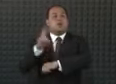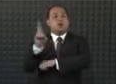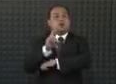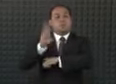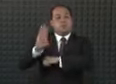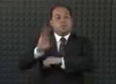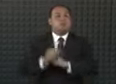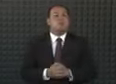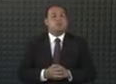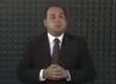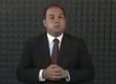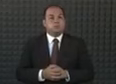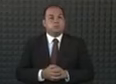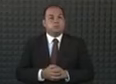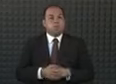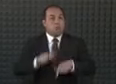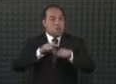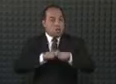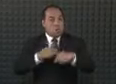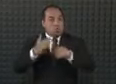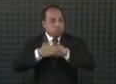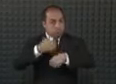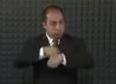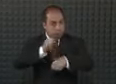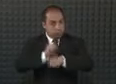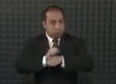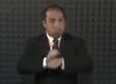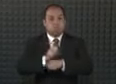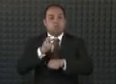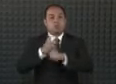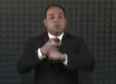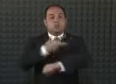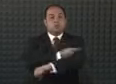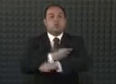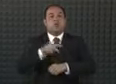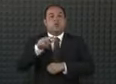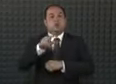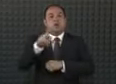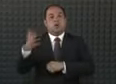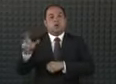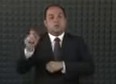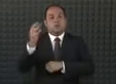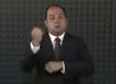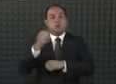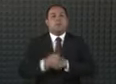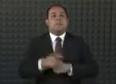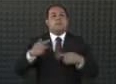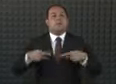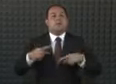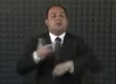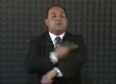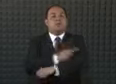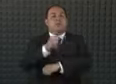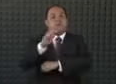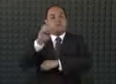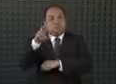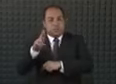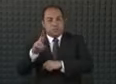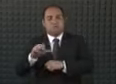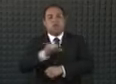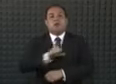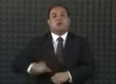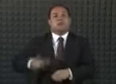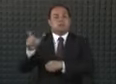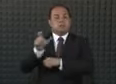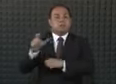semana. También continuaremos la próxima semana con la segunda dosis de 18 a 29 de personas vacunadas con Pfizer en la alcaldía Xochimilco y